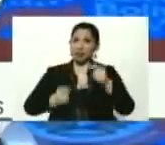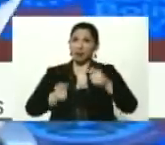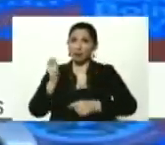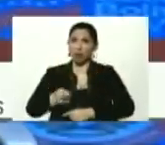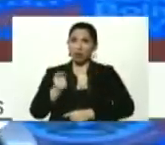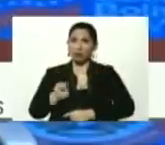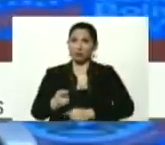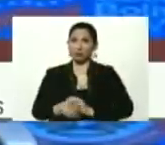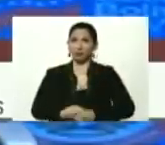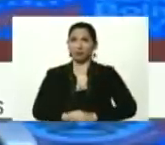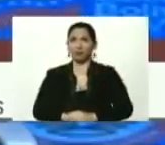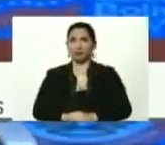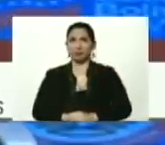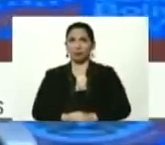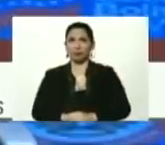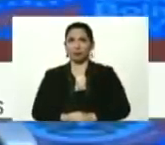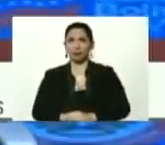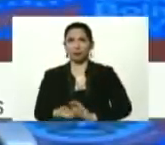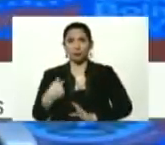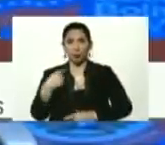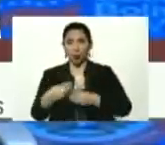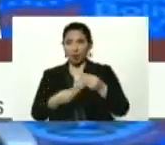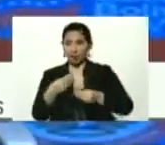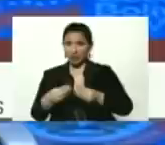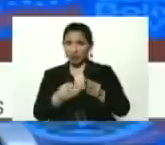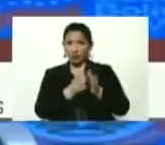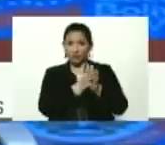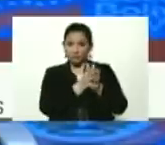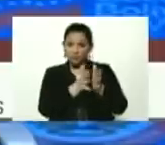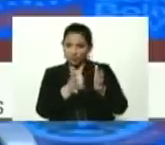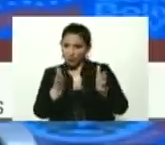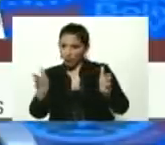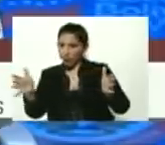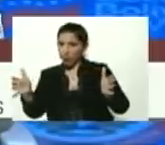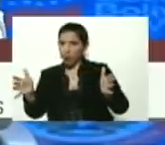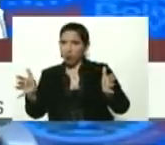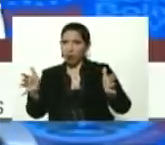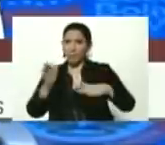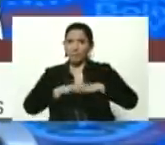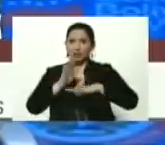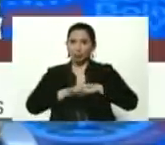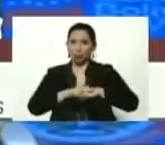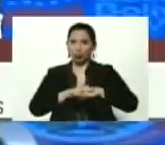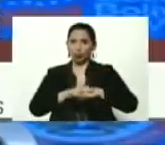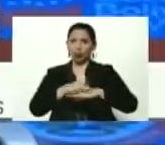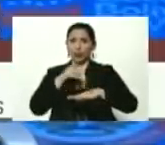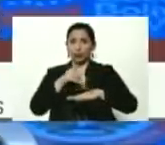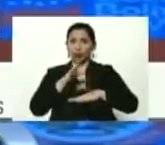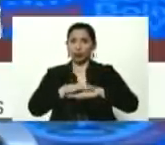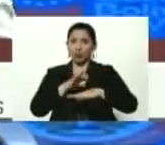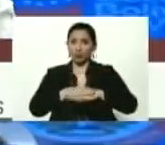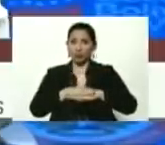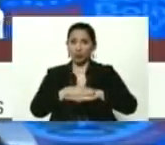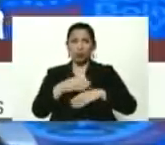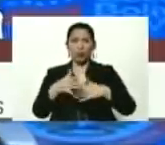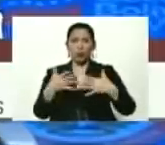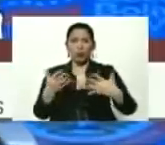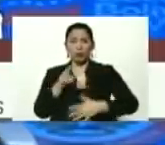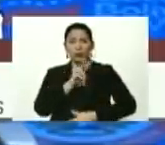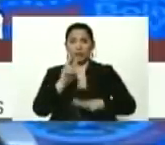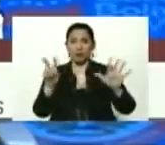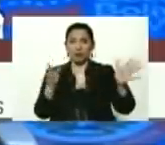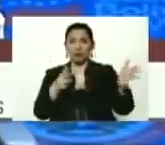Voy haciendo una cronología de los hechos. Esto ocurrió el 27 de